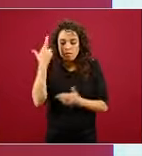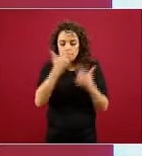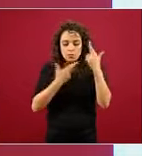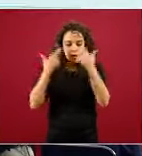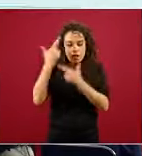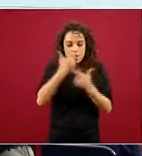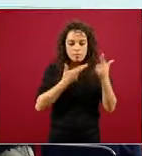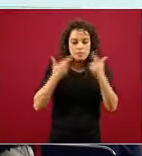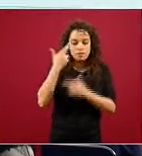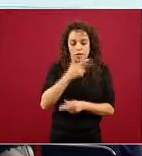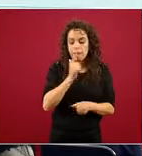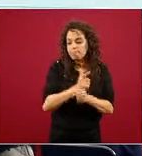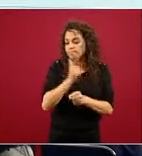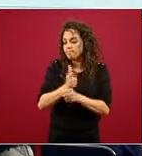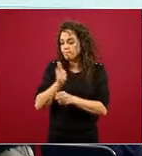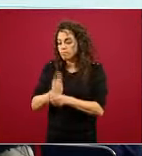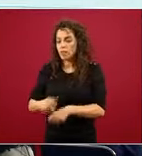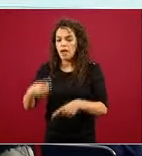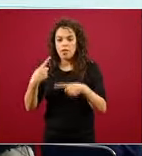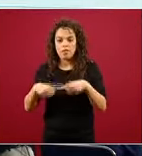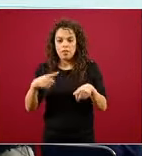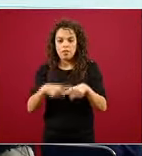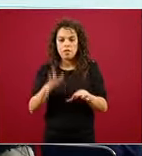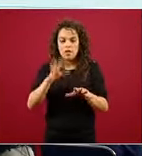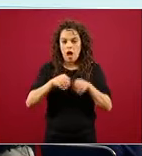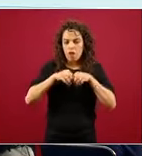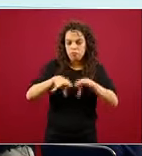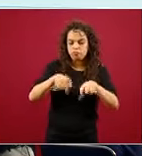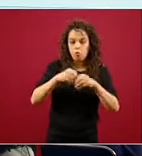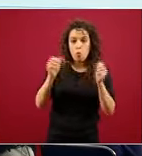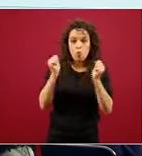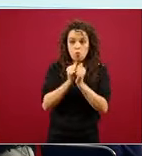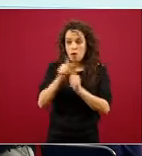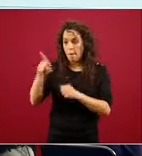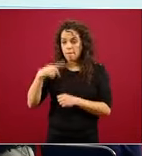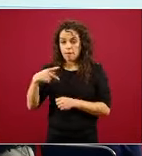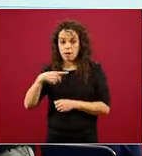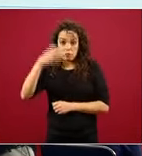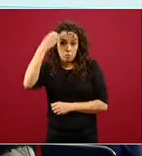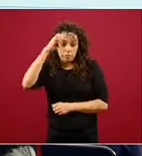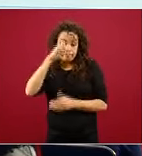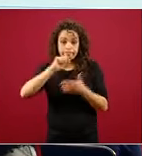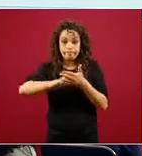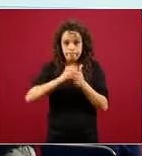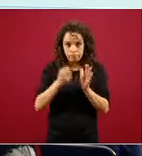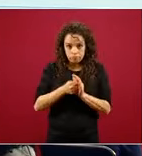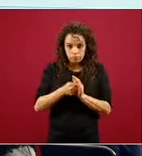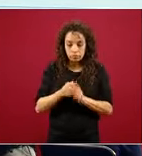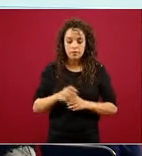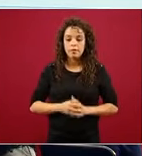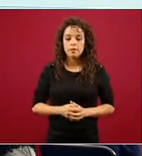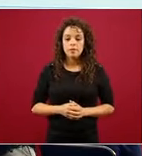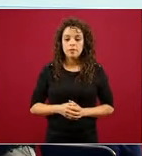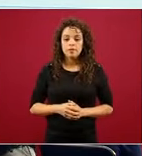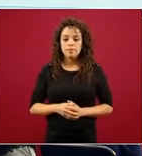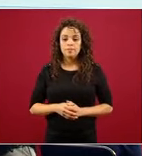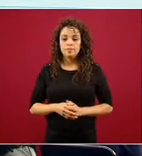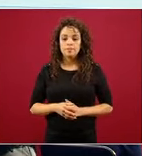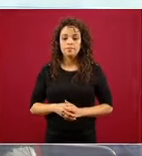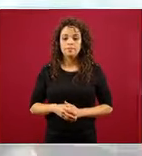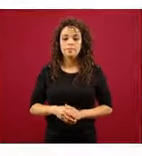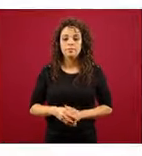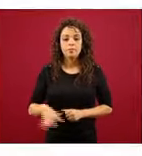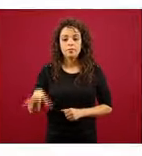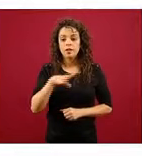sesión y en los diferentes comunicados técnicos a los cuales todas y todos tienen acceso, pues que hay grupos